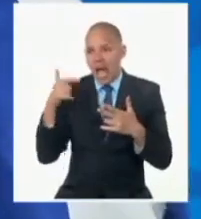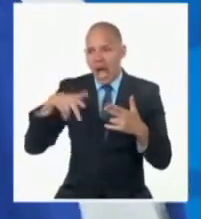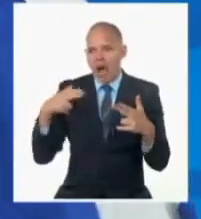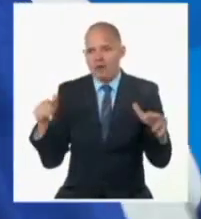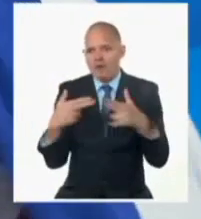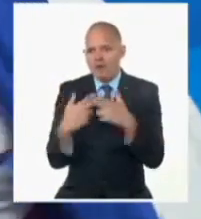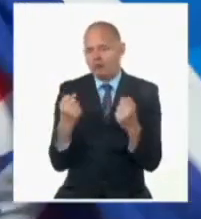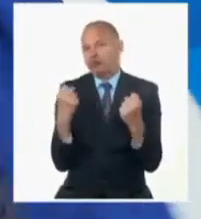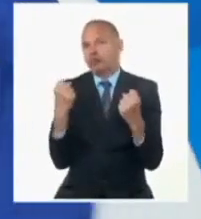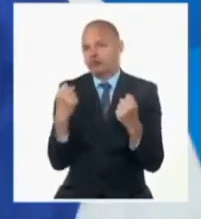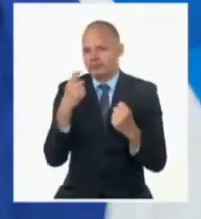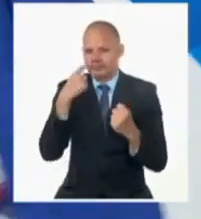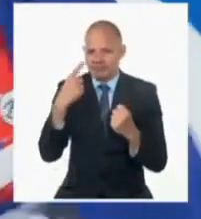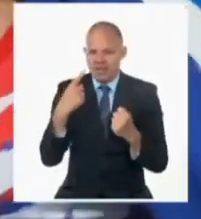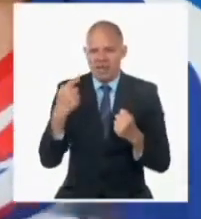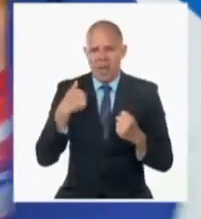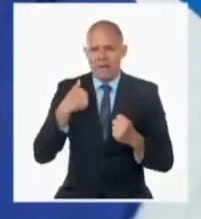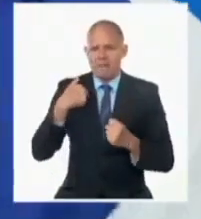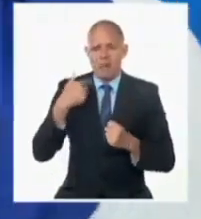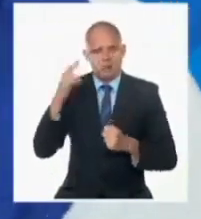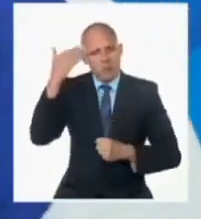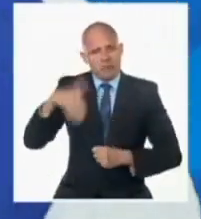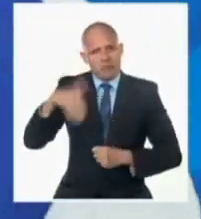Pero bueno, no me rendí hasta el final.